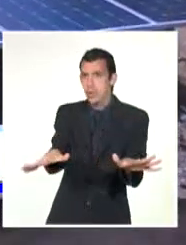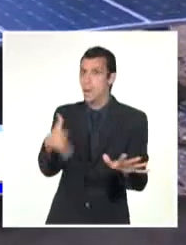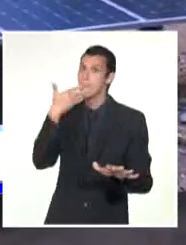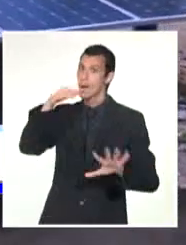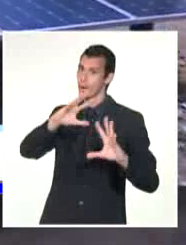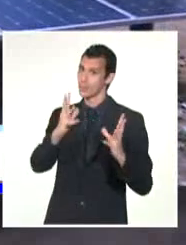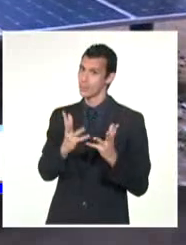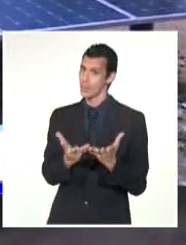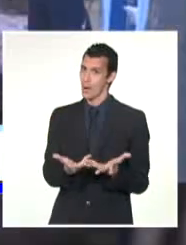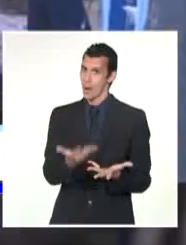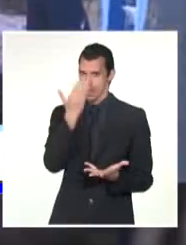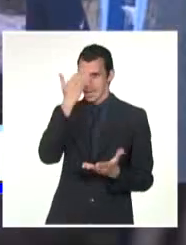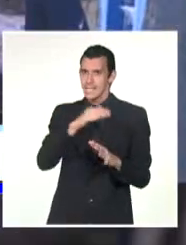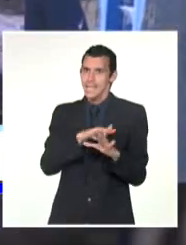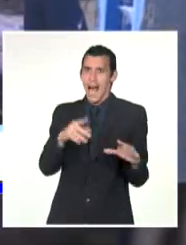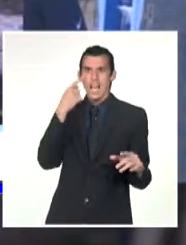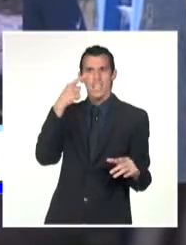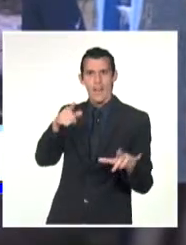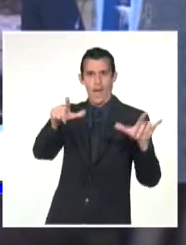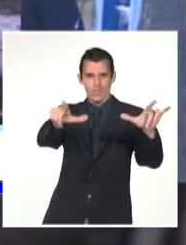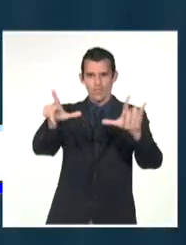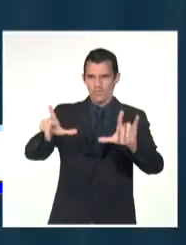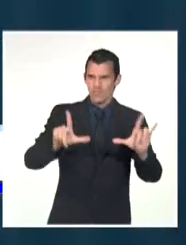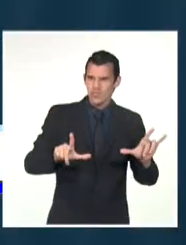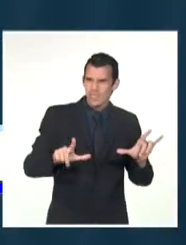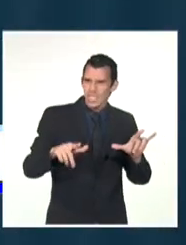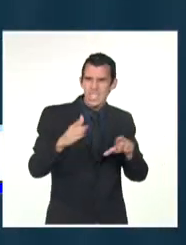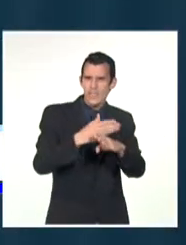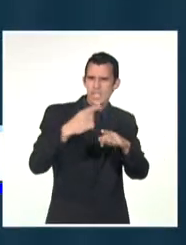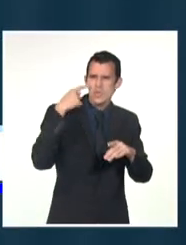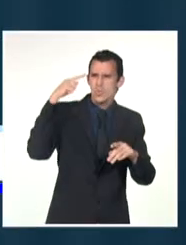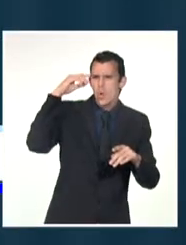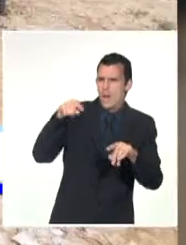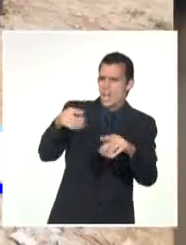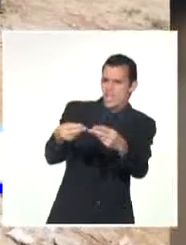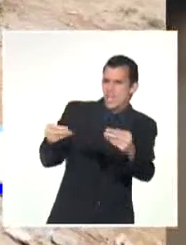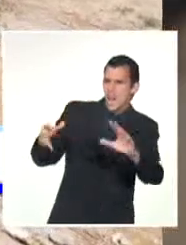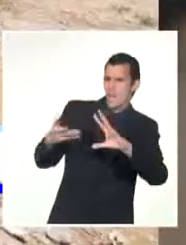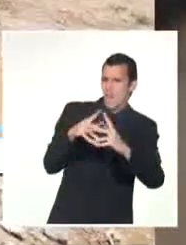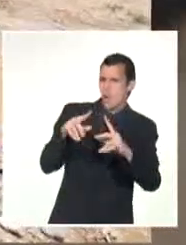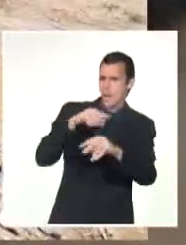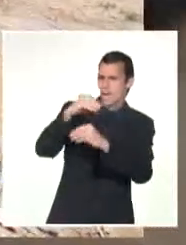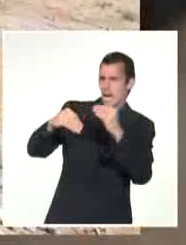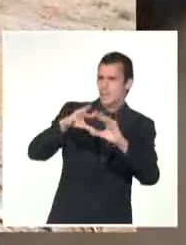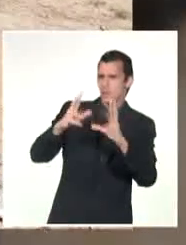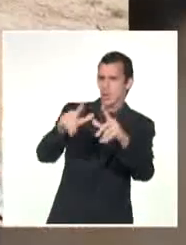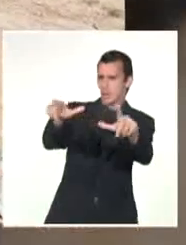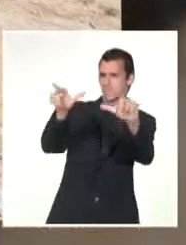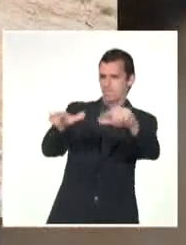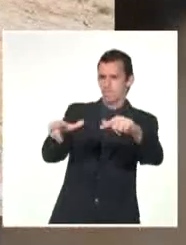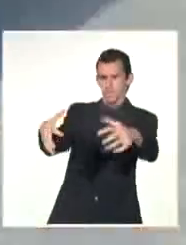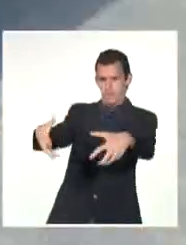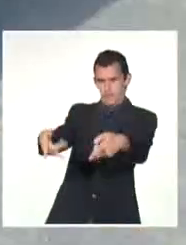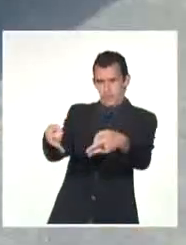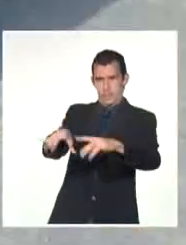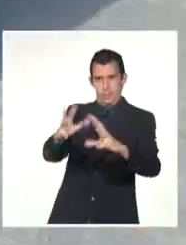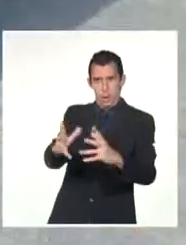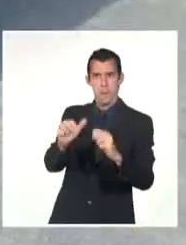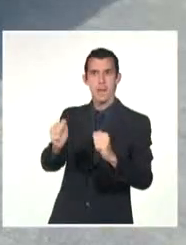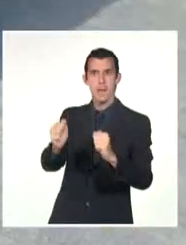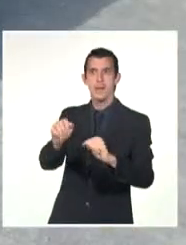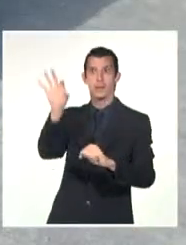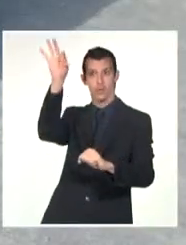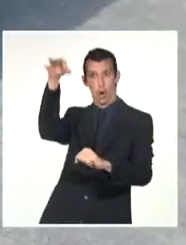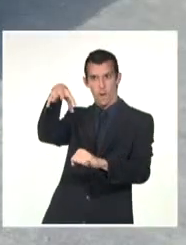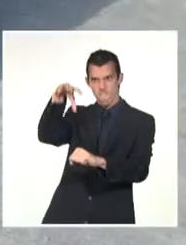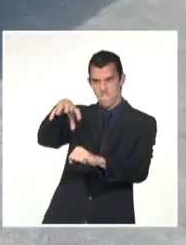posible disponer del área que requiere el equipamiento. La totalidad de los equipos prácticamente han tenido una solución desde el